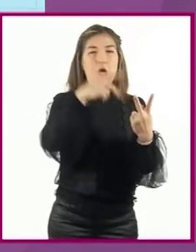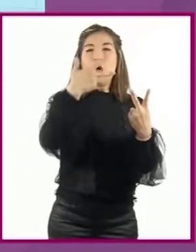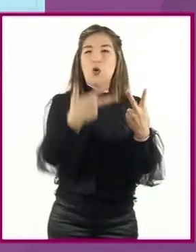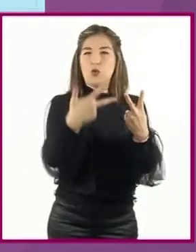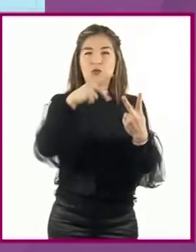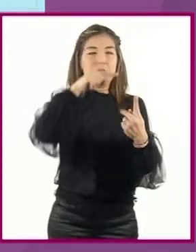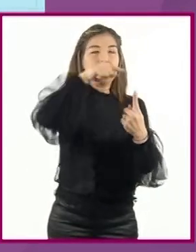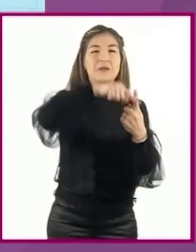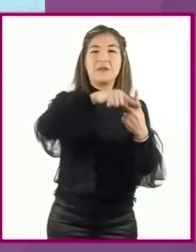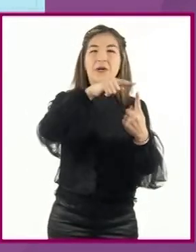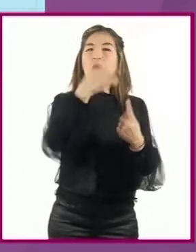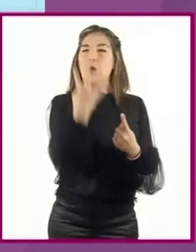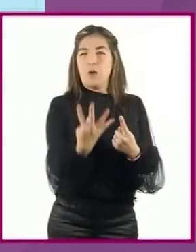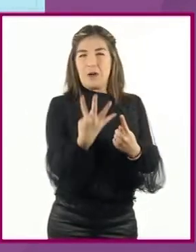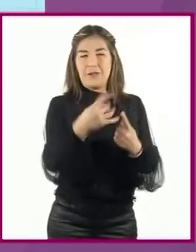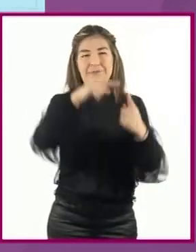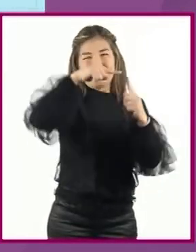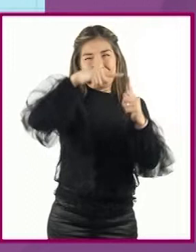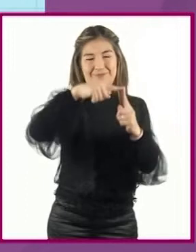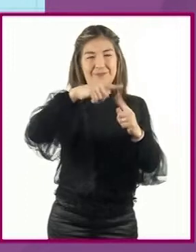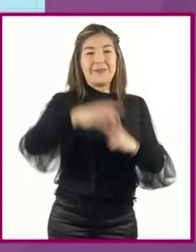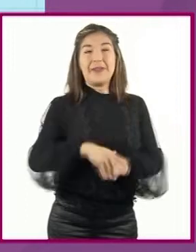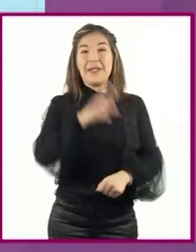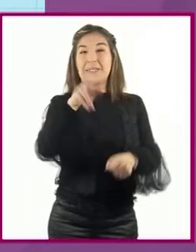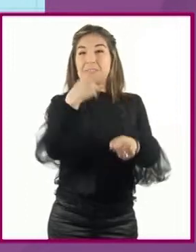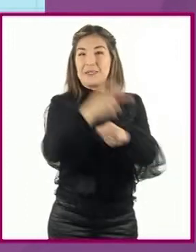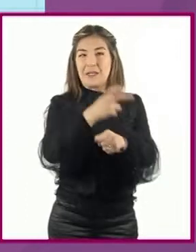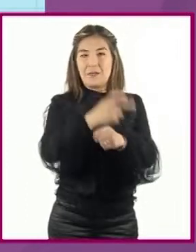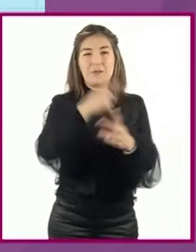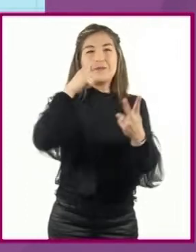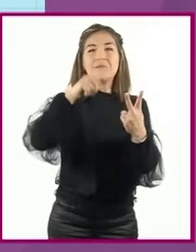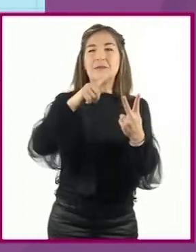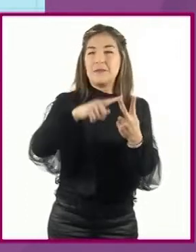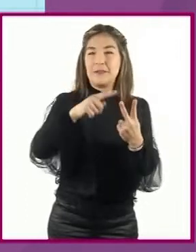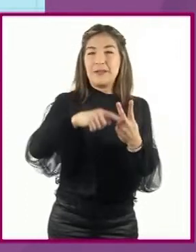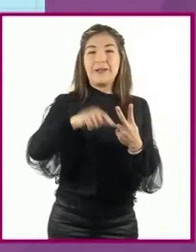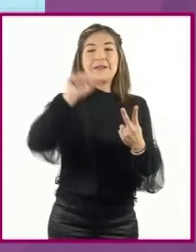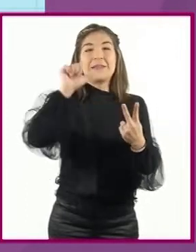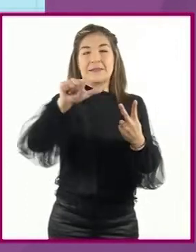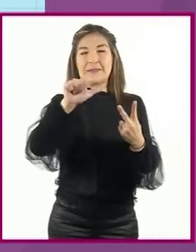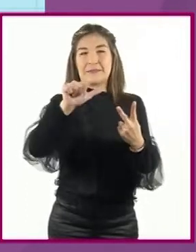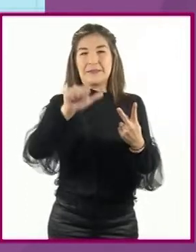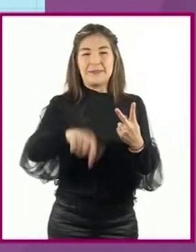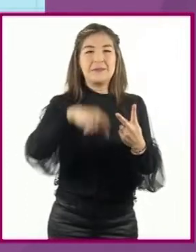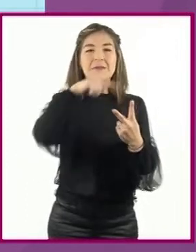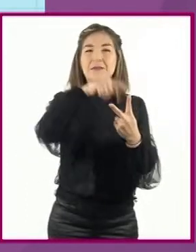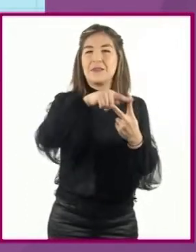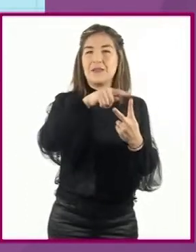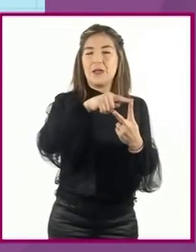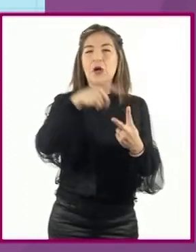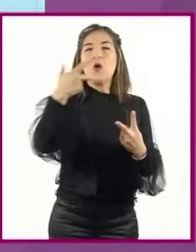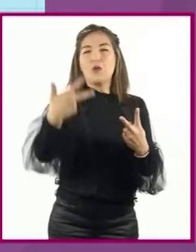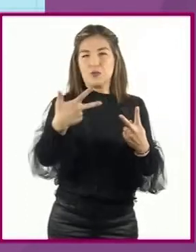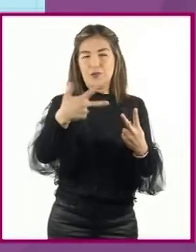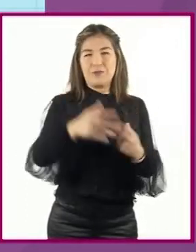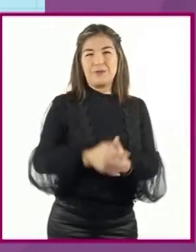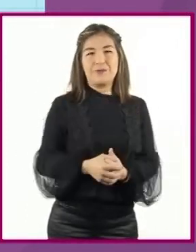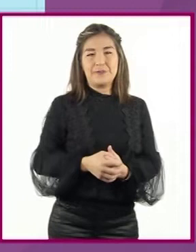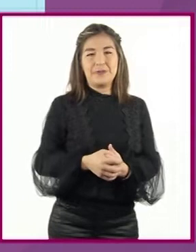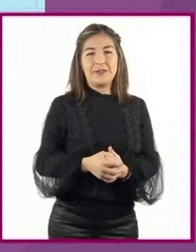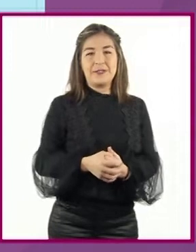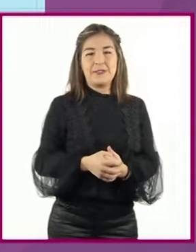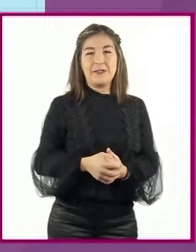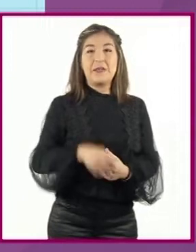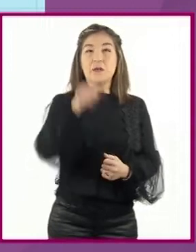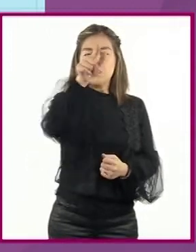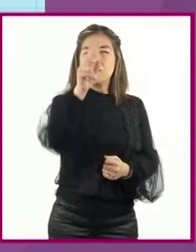el divisor es 4. En la segunda, el dividendo es 16 y el divisor es 8. Si